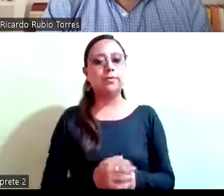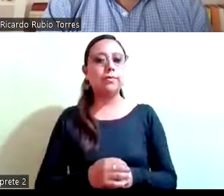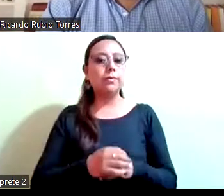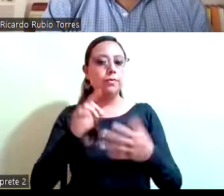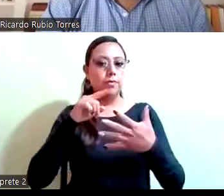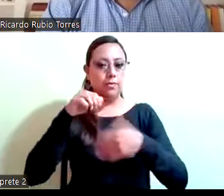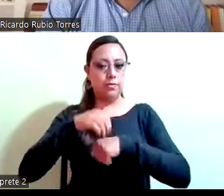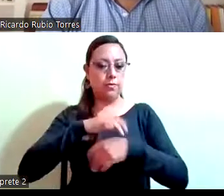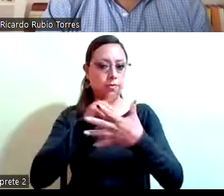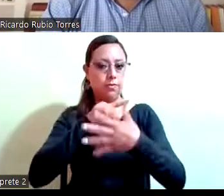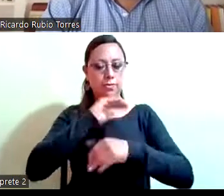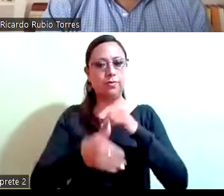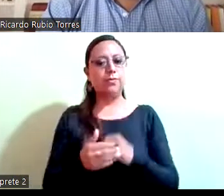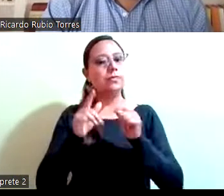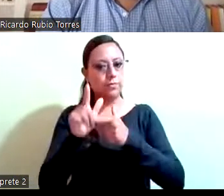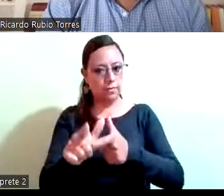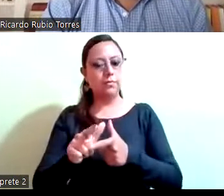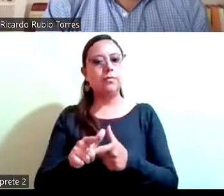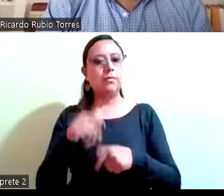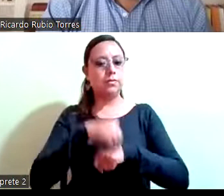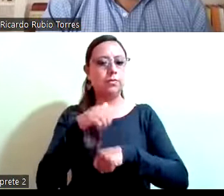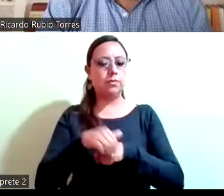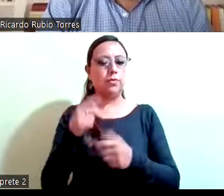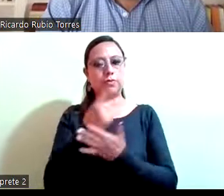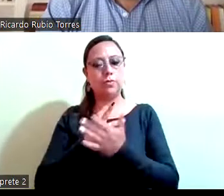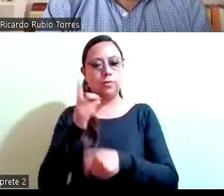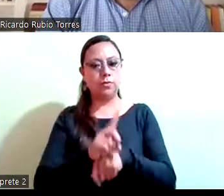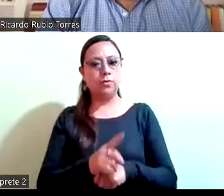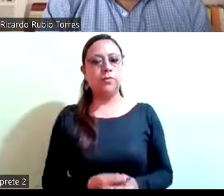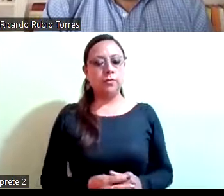le solicito que por favor pasemos al siguiente numeral del orden del día.